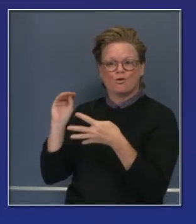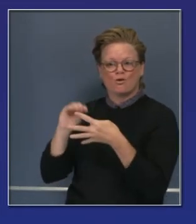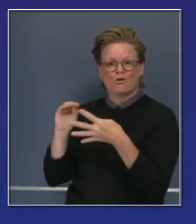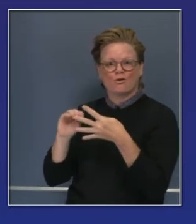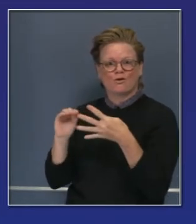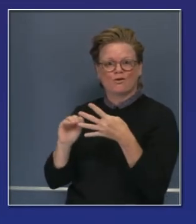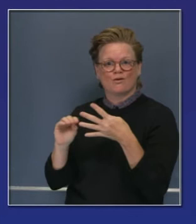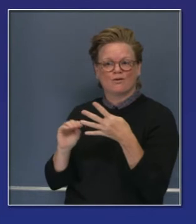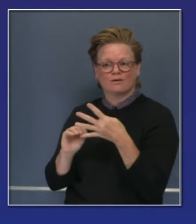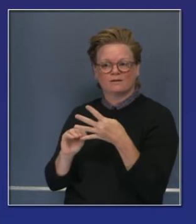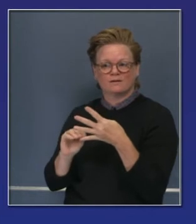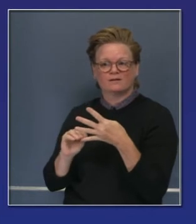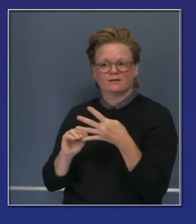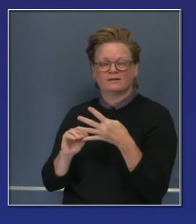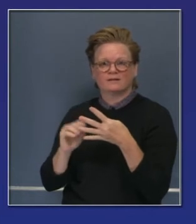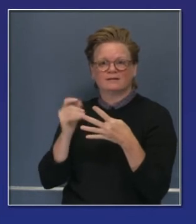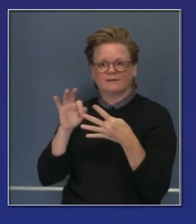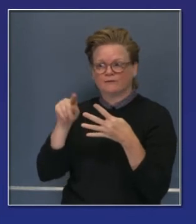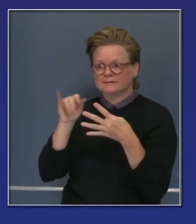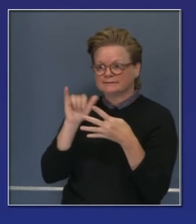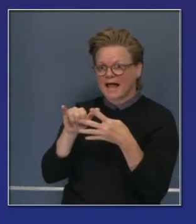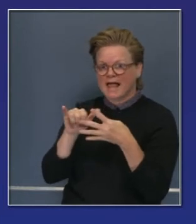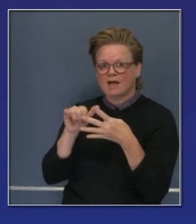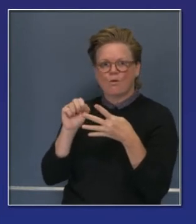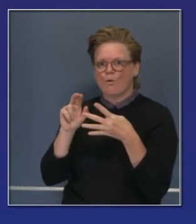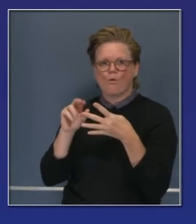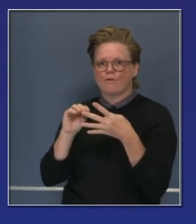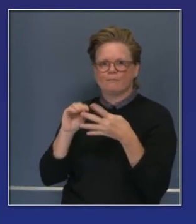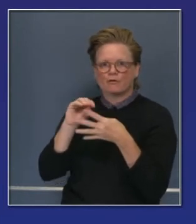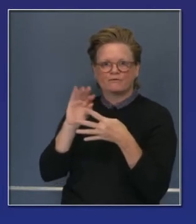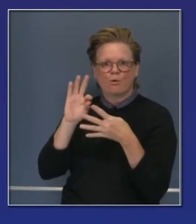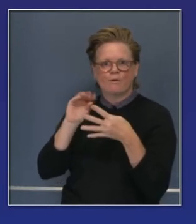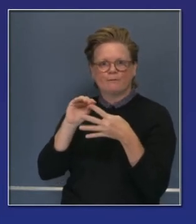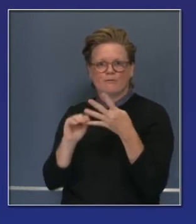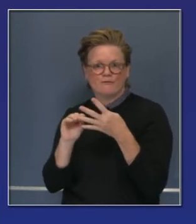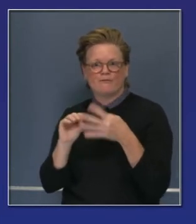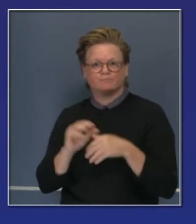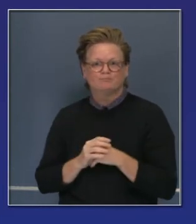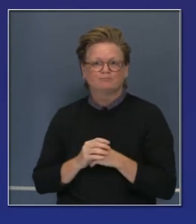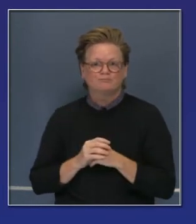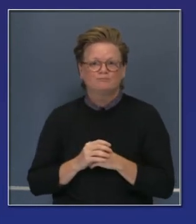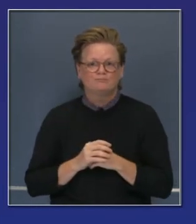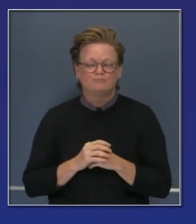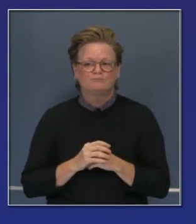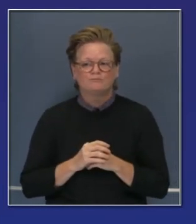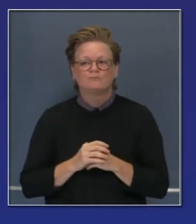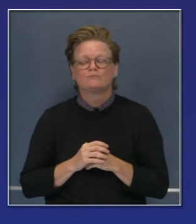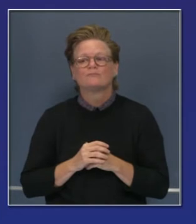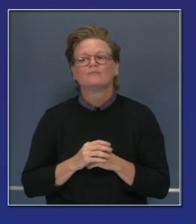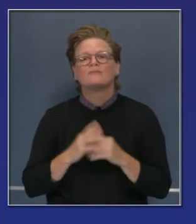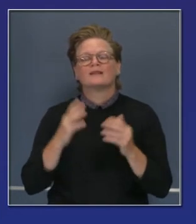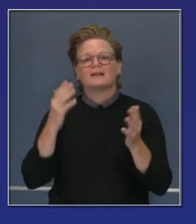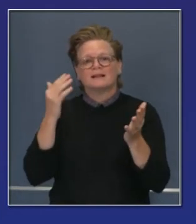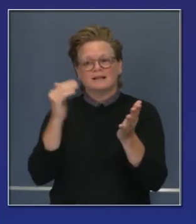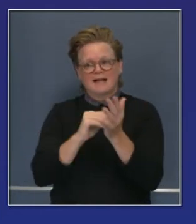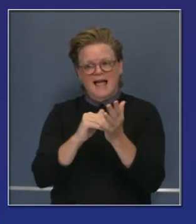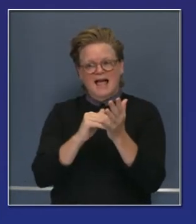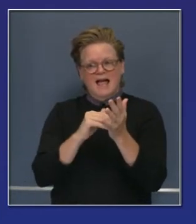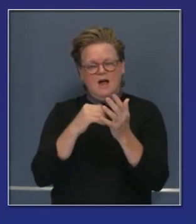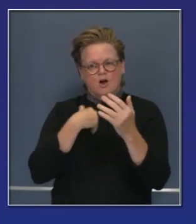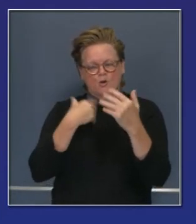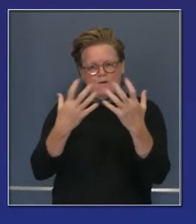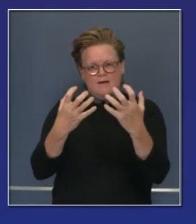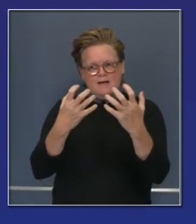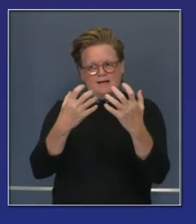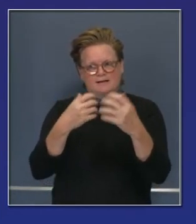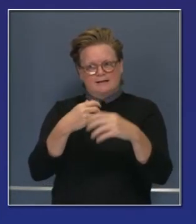u hospitalización como factores principales, como formas de medir el progreso, pero